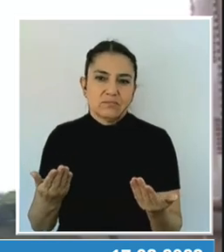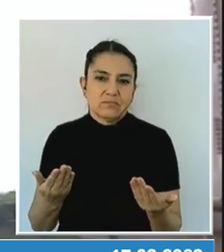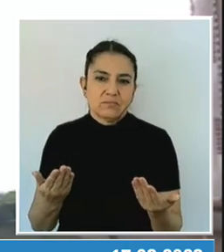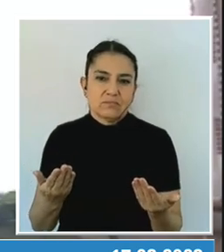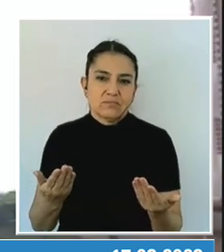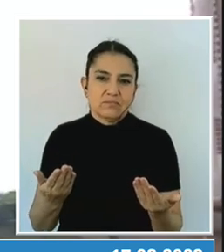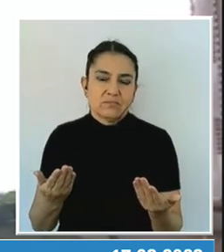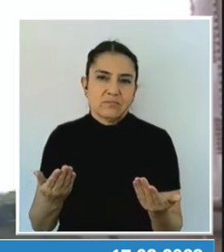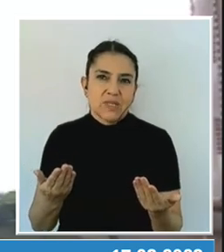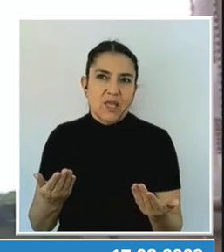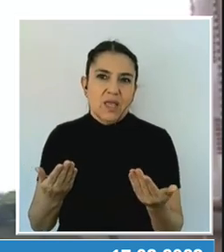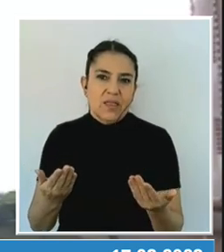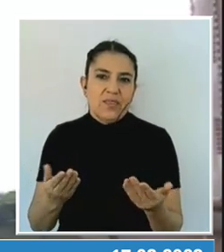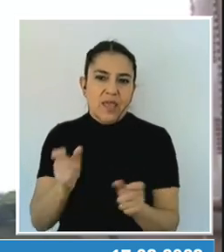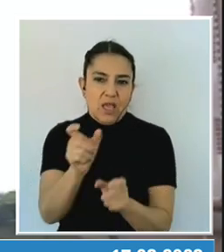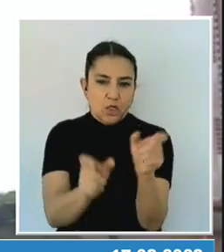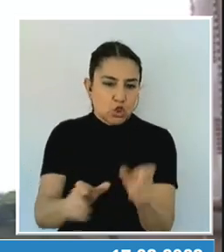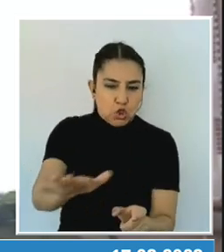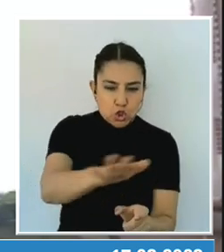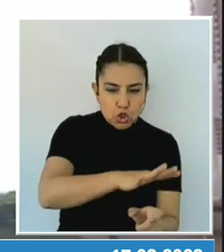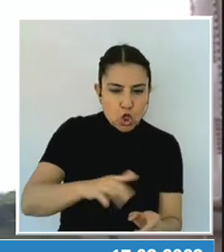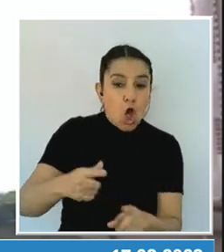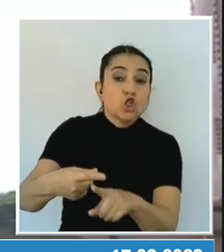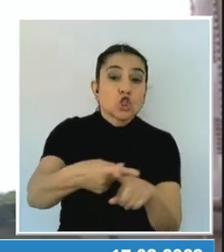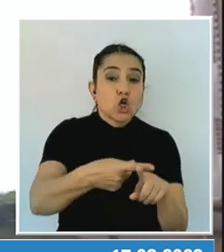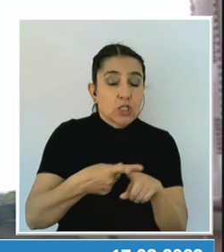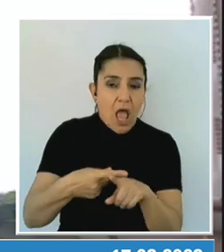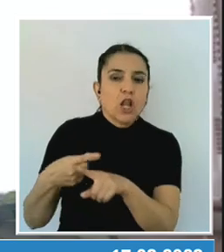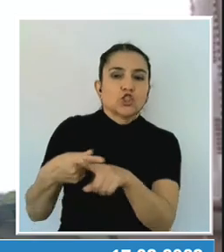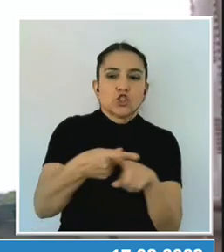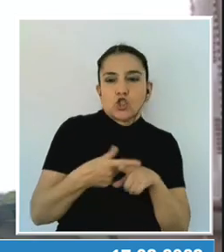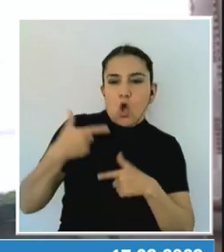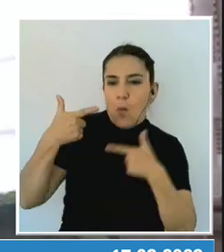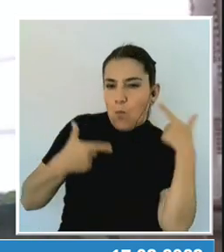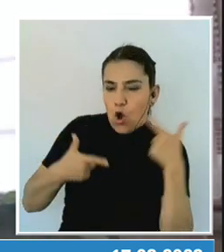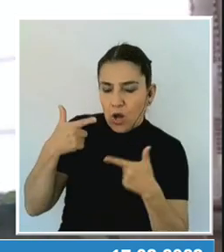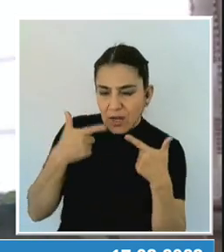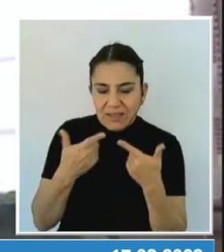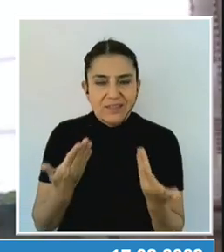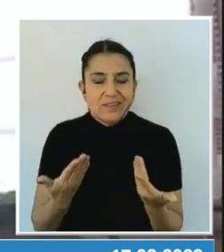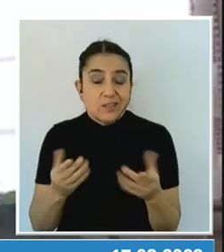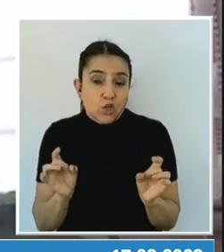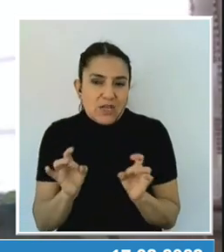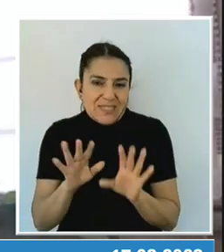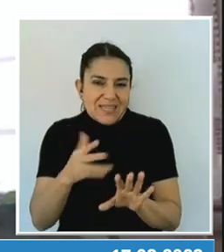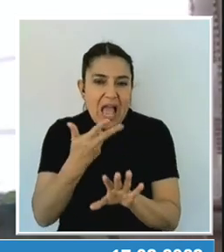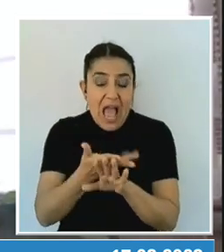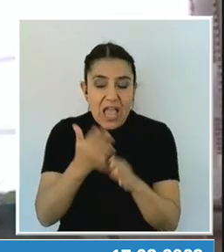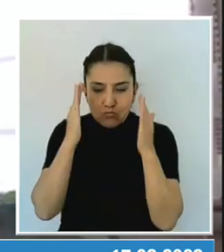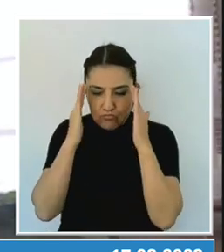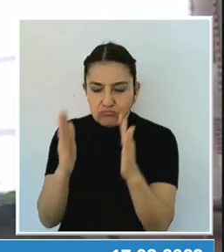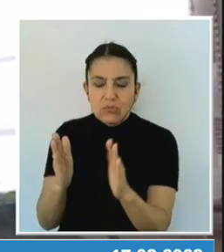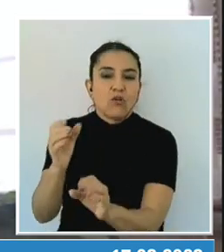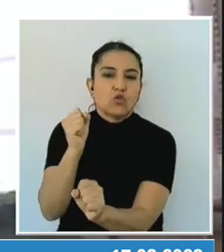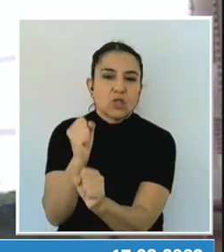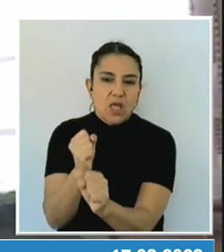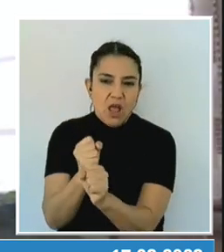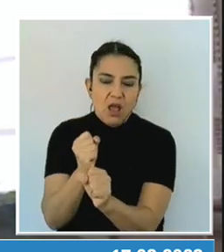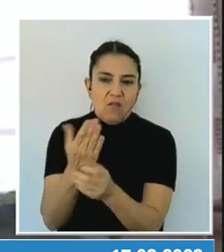social, sociopolítico, que quizás hay una dimensión de ese trabajo que